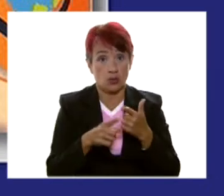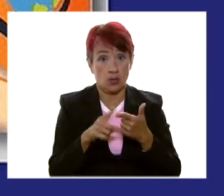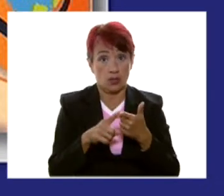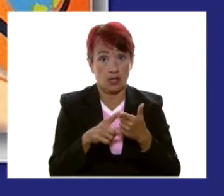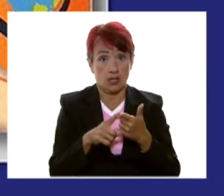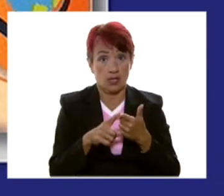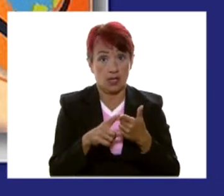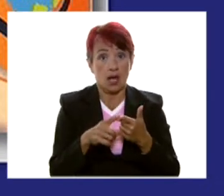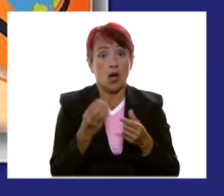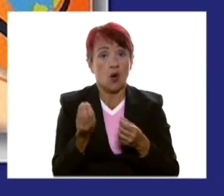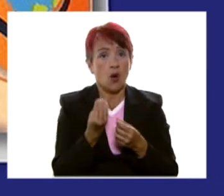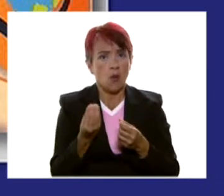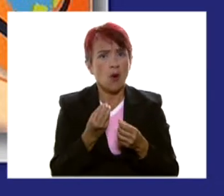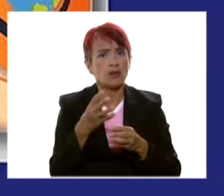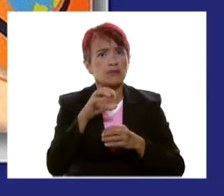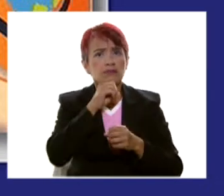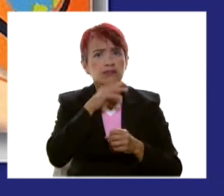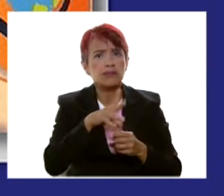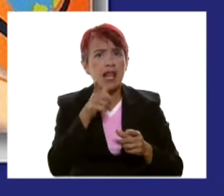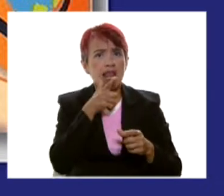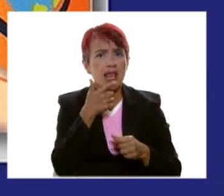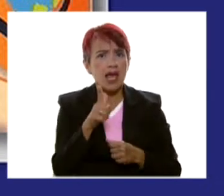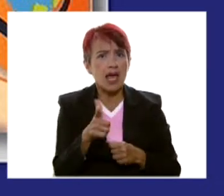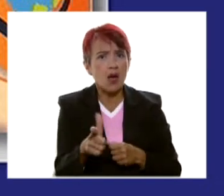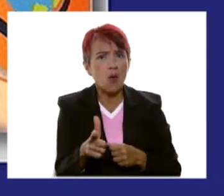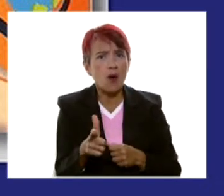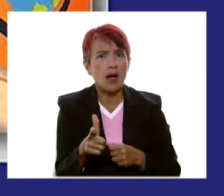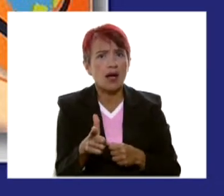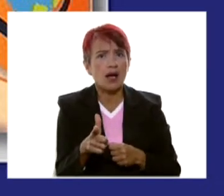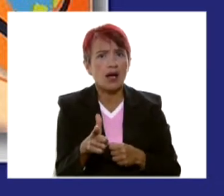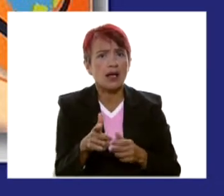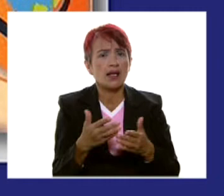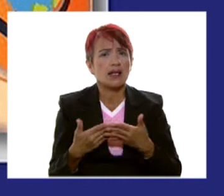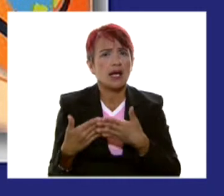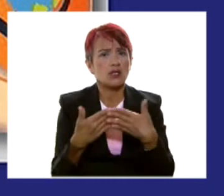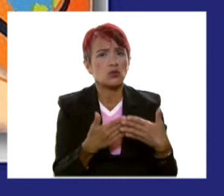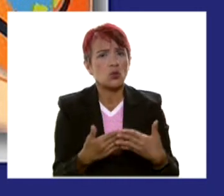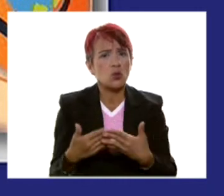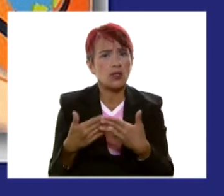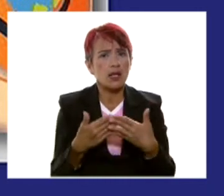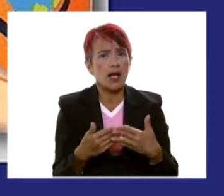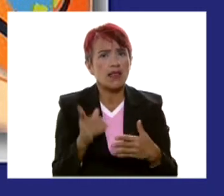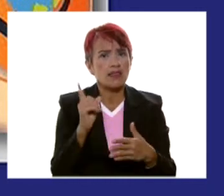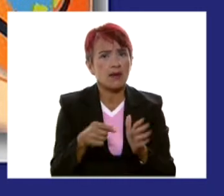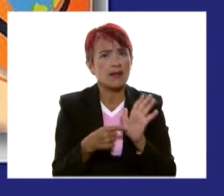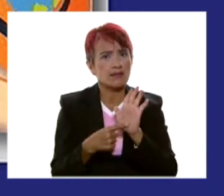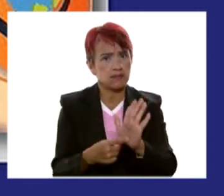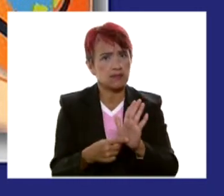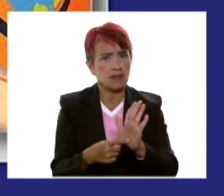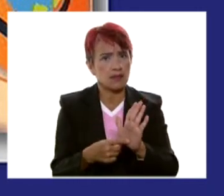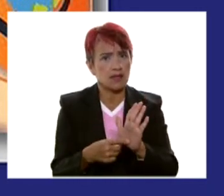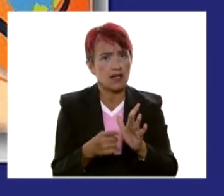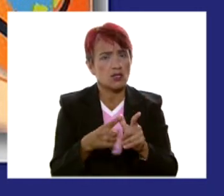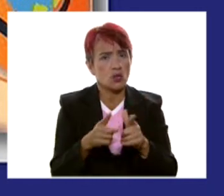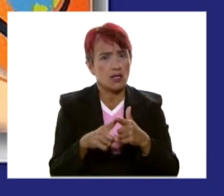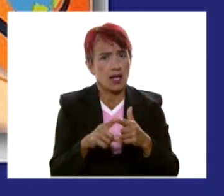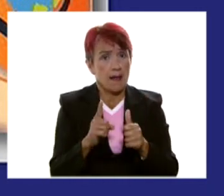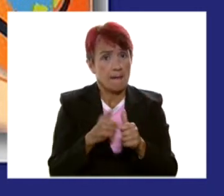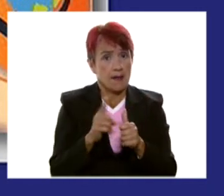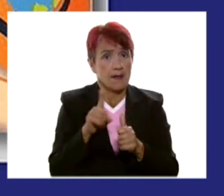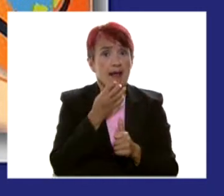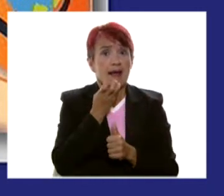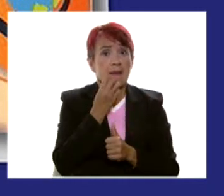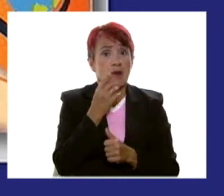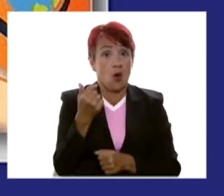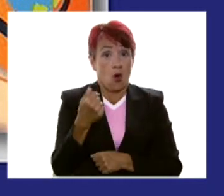argumentación existe una serie de rasgos lingüísticos que la caracterizan y debemos aplicar. Primero, el empleo de la primera persona, o sea, yo